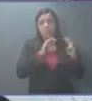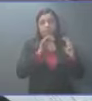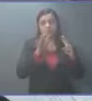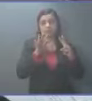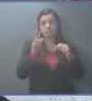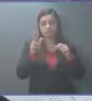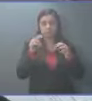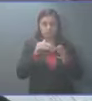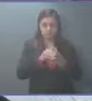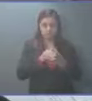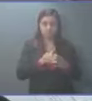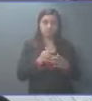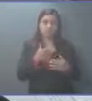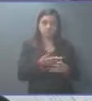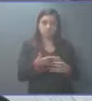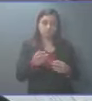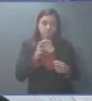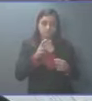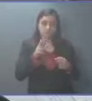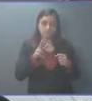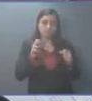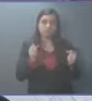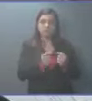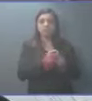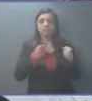5.873.000. Insumos médicos, 23 millones.